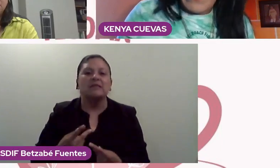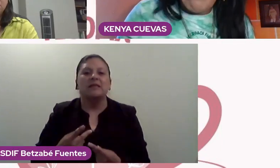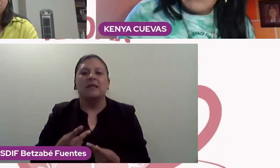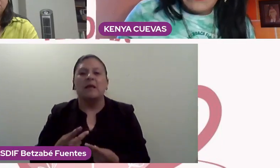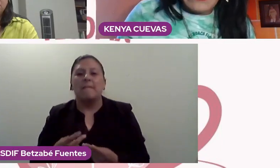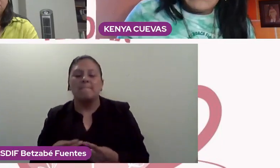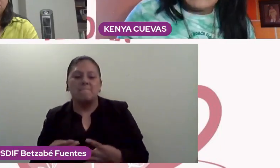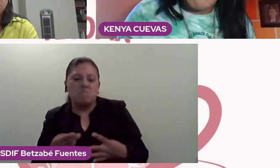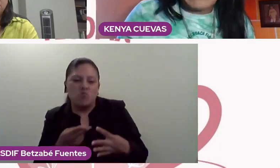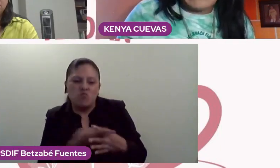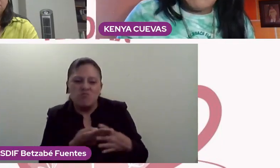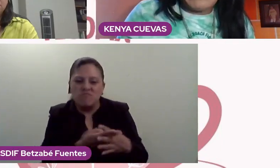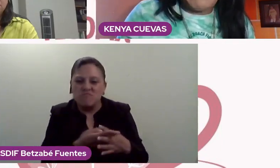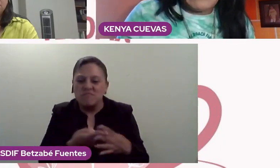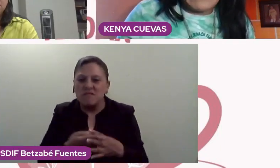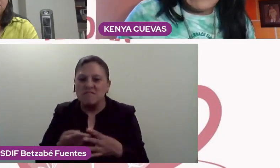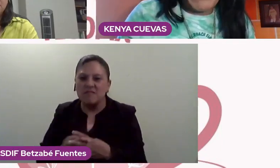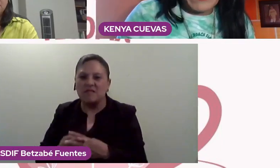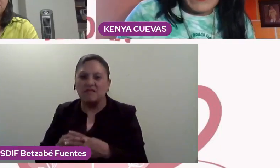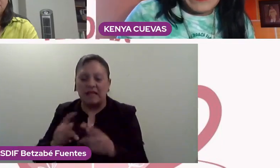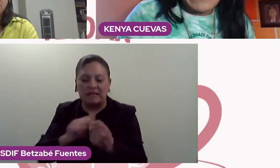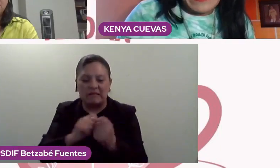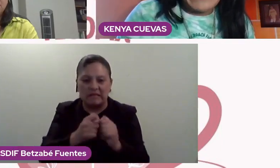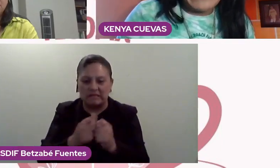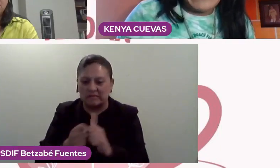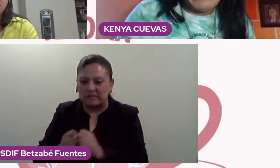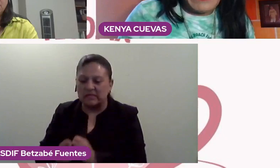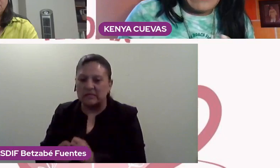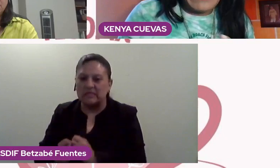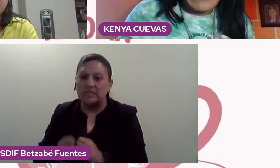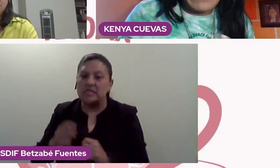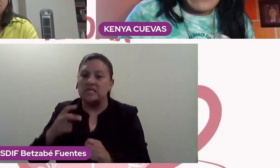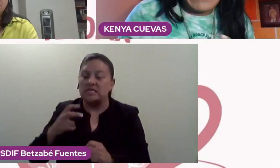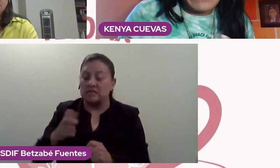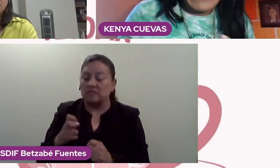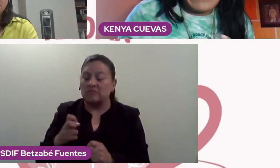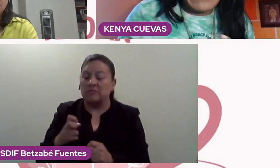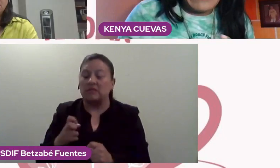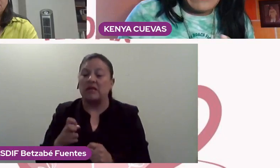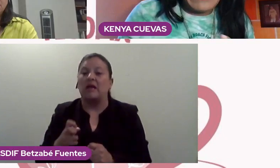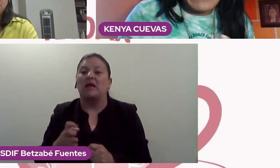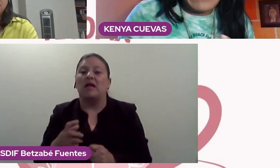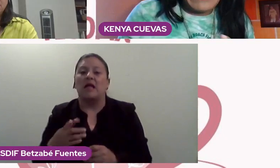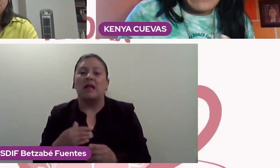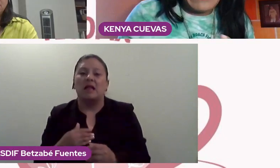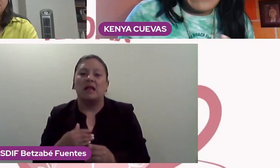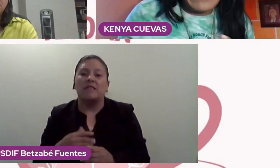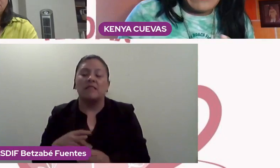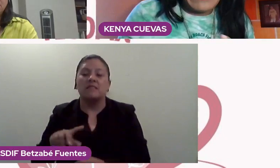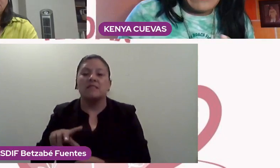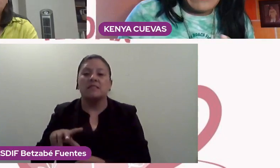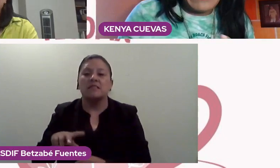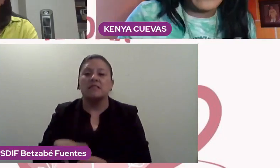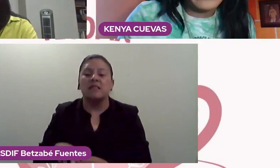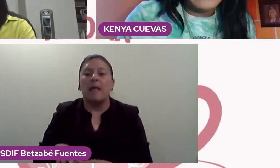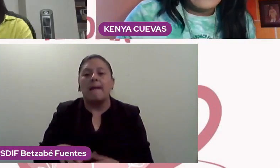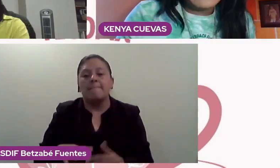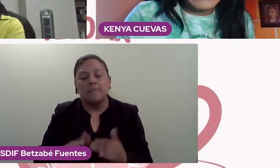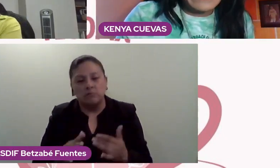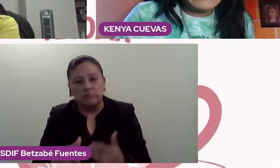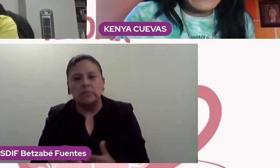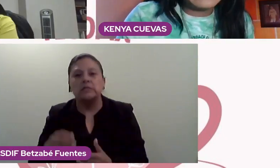y cruelmente que la expectativa de vida de las personas trans en México y en el mundo es de 35 a 40